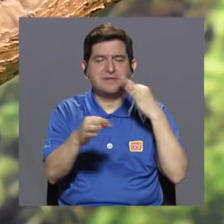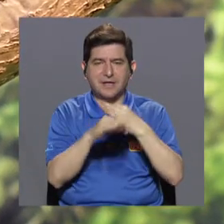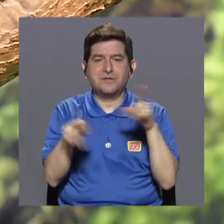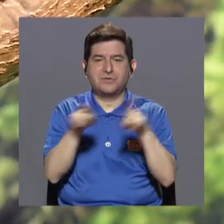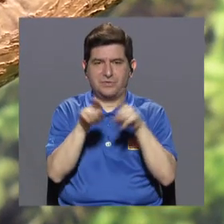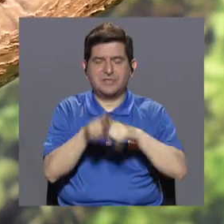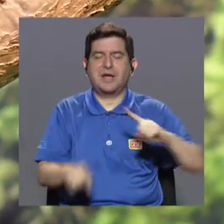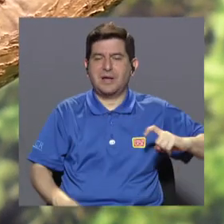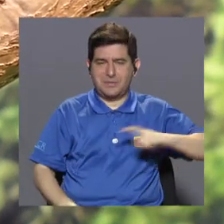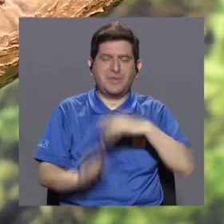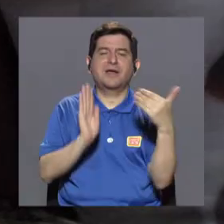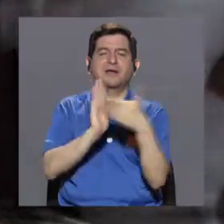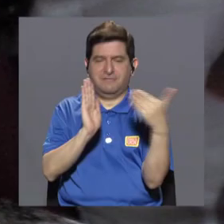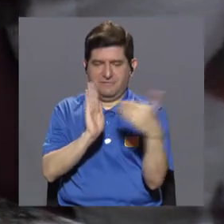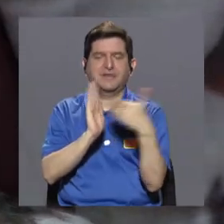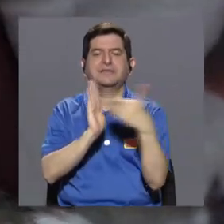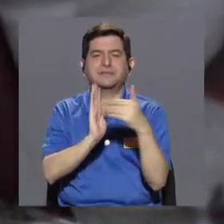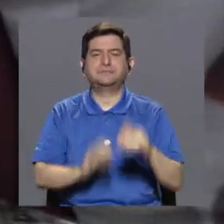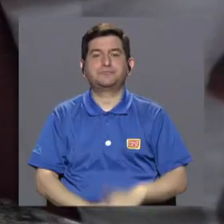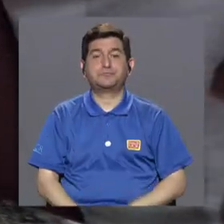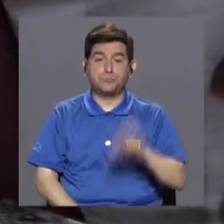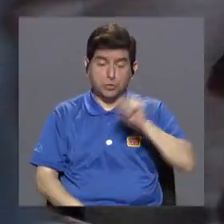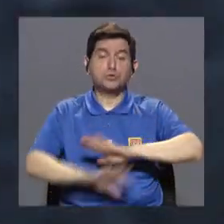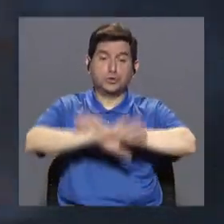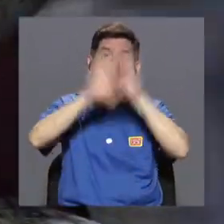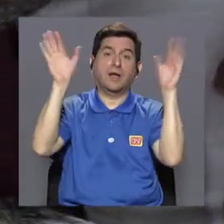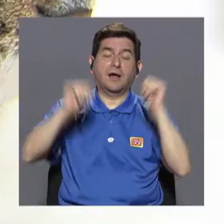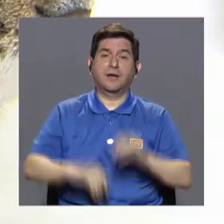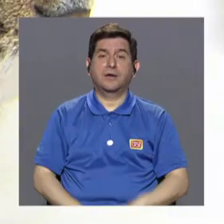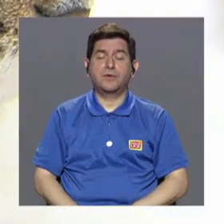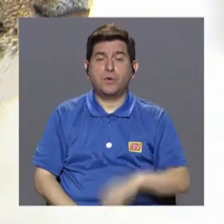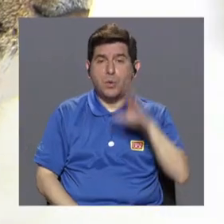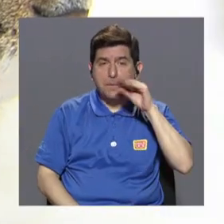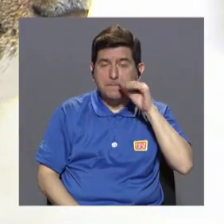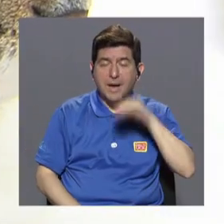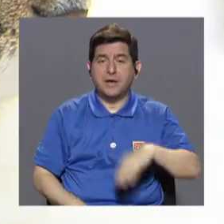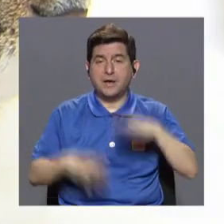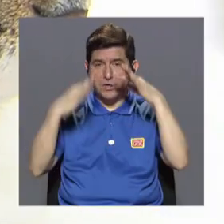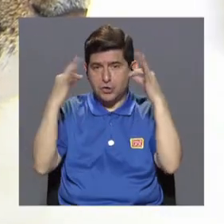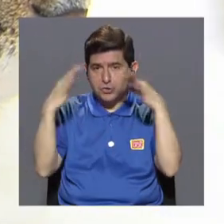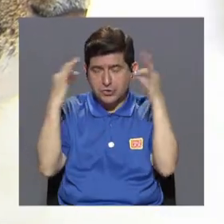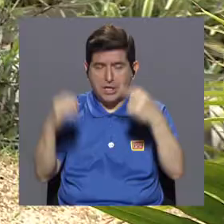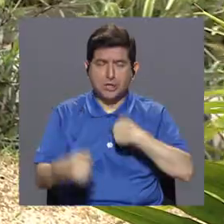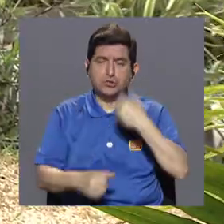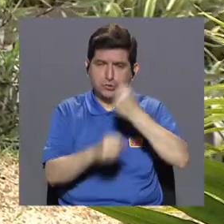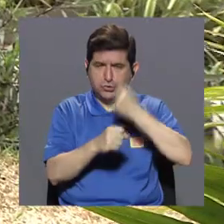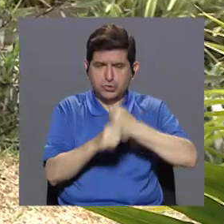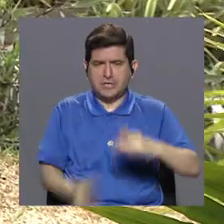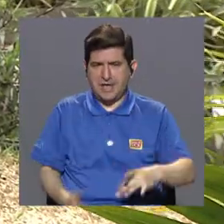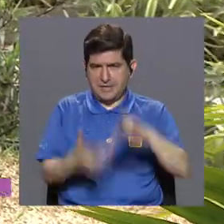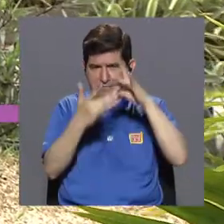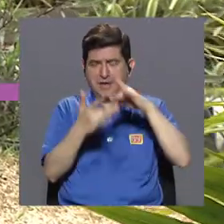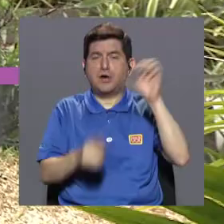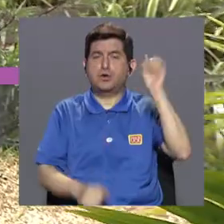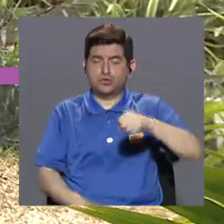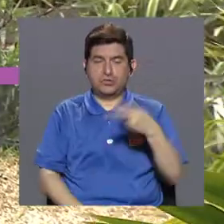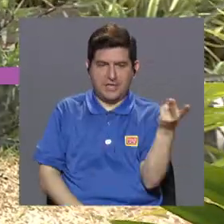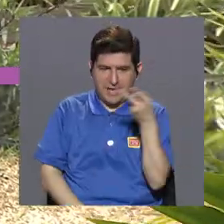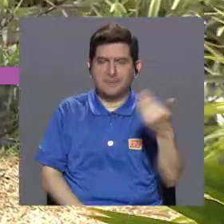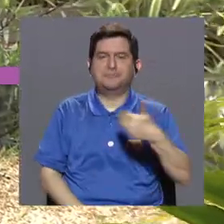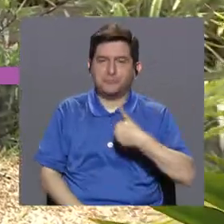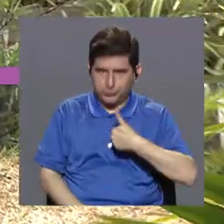hay parásitos que los afectan. Y sí, claro que sí, todos los perros y gatos, que es como con los que yo más trabajo, sí, ambos